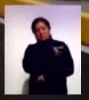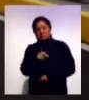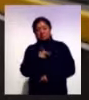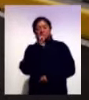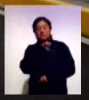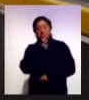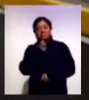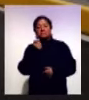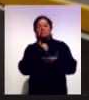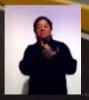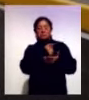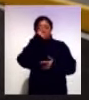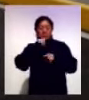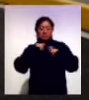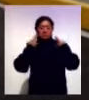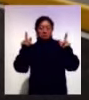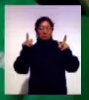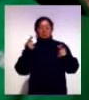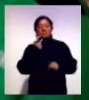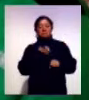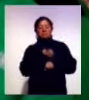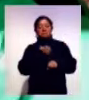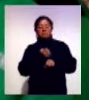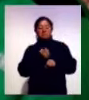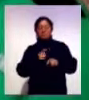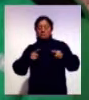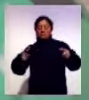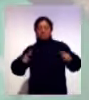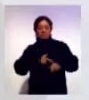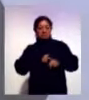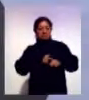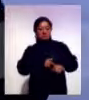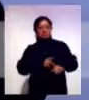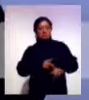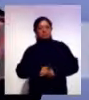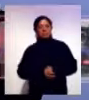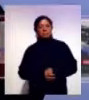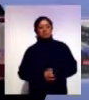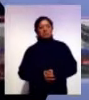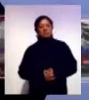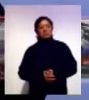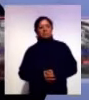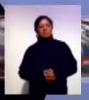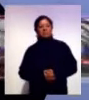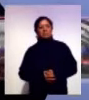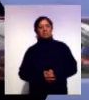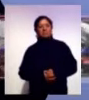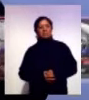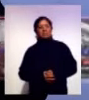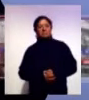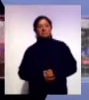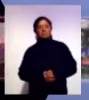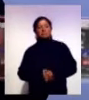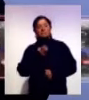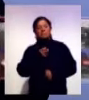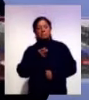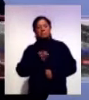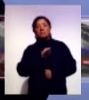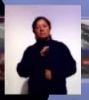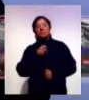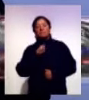una de las pocas entidades del país que mantiene un crecimiento sostenido. Son elementos que hacen que Tlaxcala